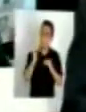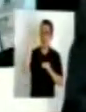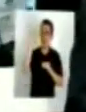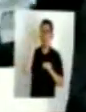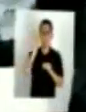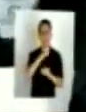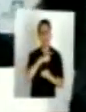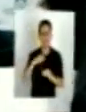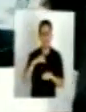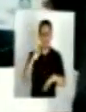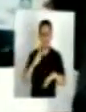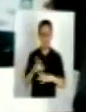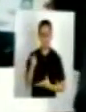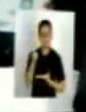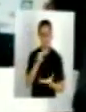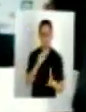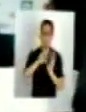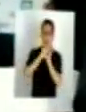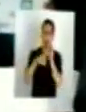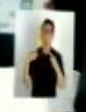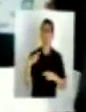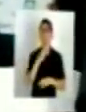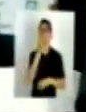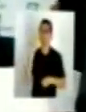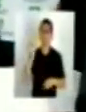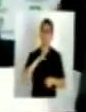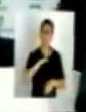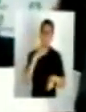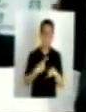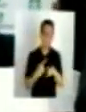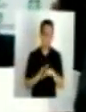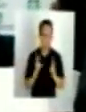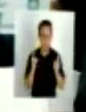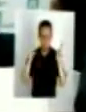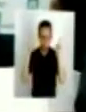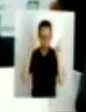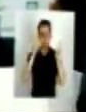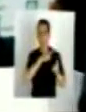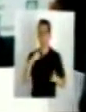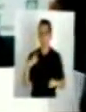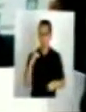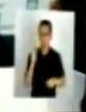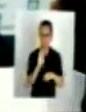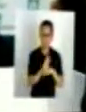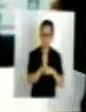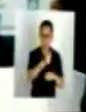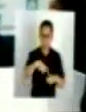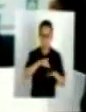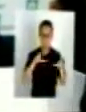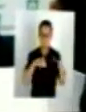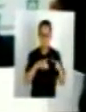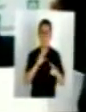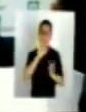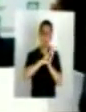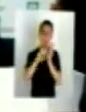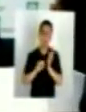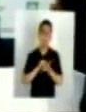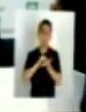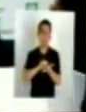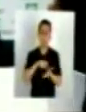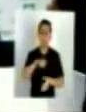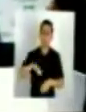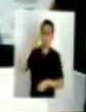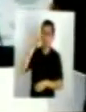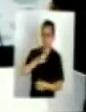recordar lo que dijo cada candidato sobre infraestructura y gasto público, para escuchar luego sus evaluaciones